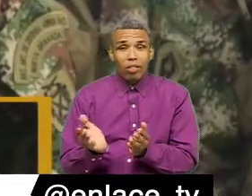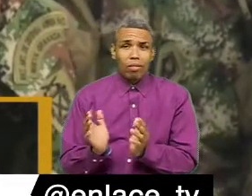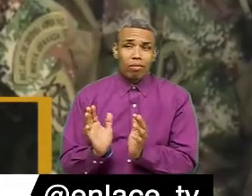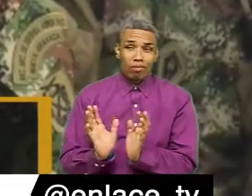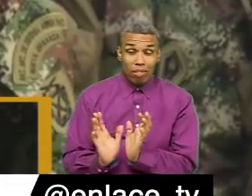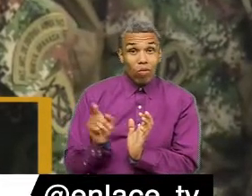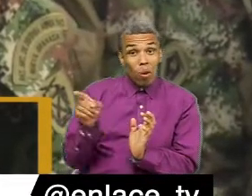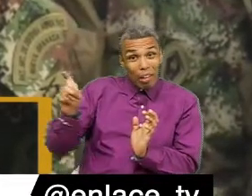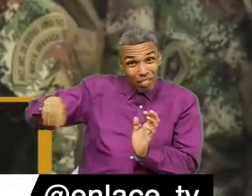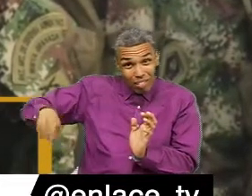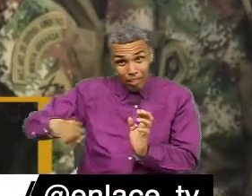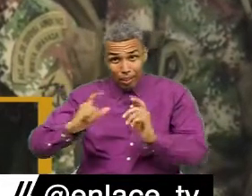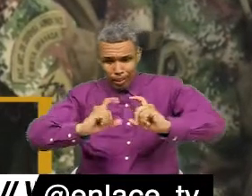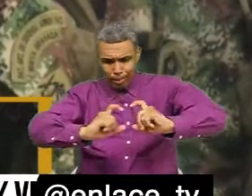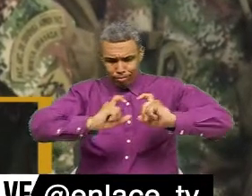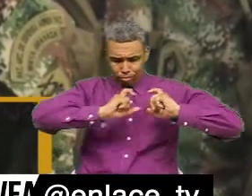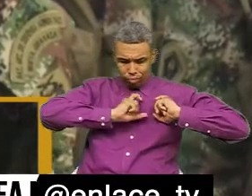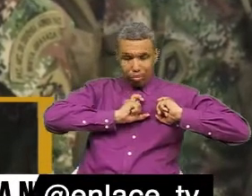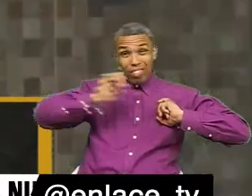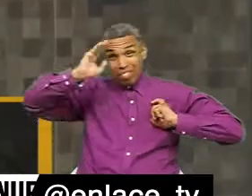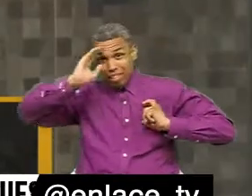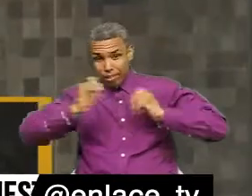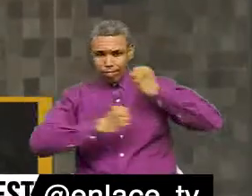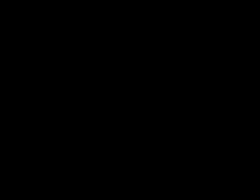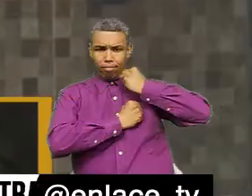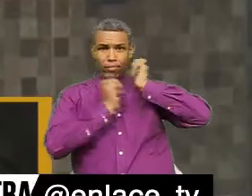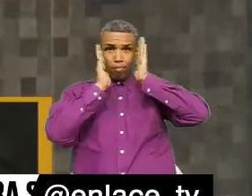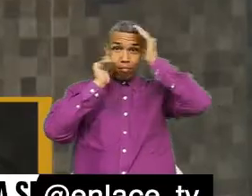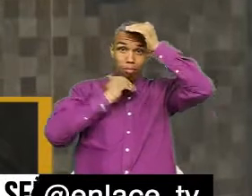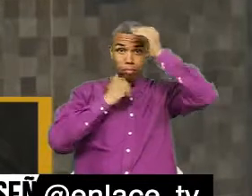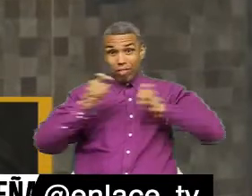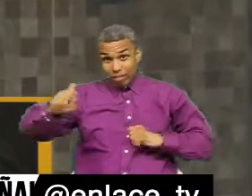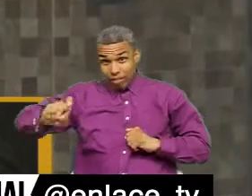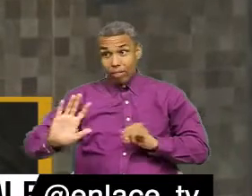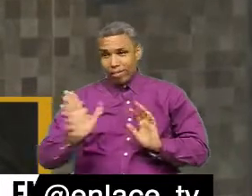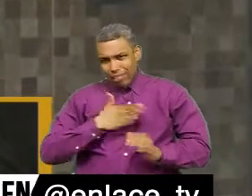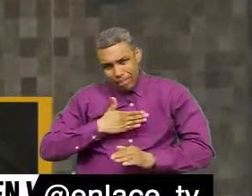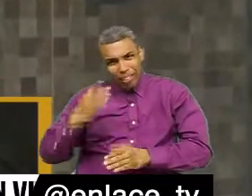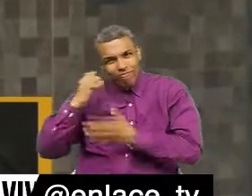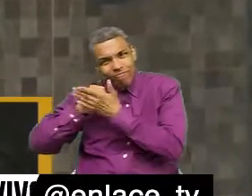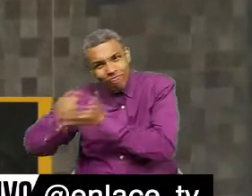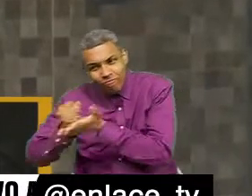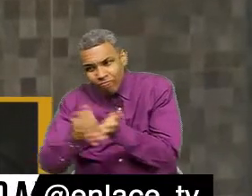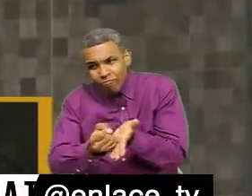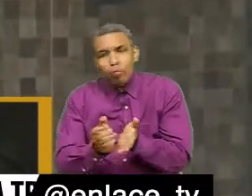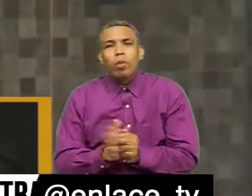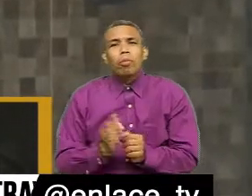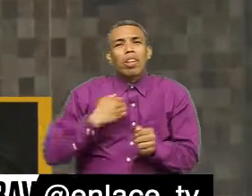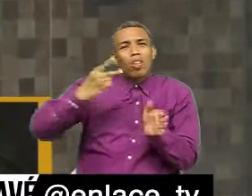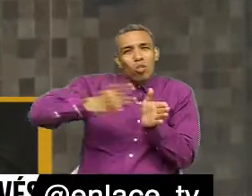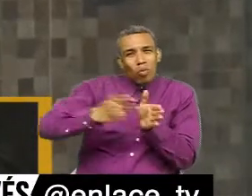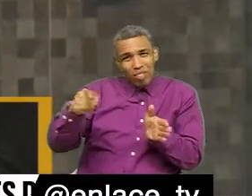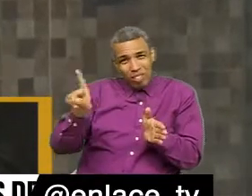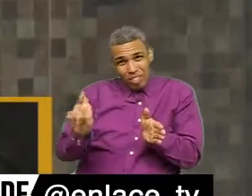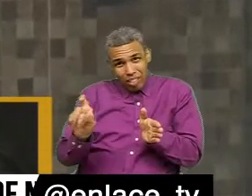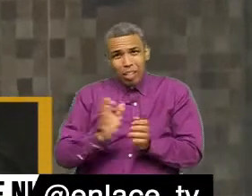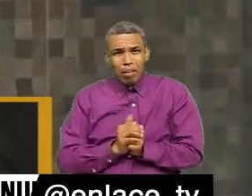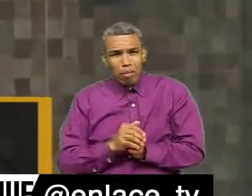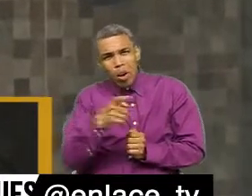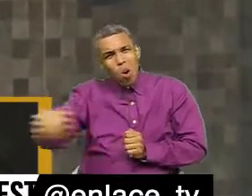número de soldados a los contingentes del 2016, los cuales pues en este momento se encuentran de desarrollo, y pues el balance no puede ser más